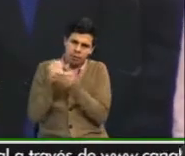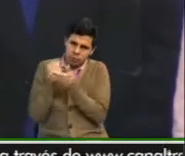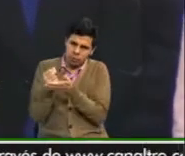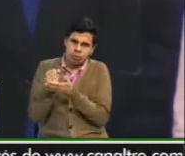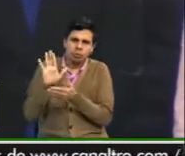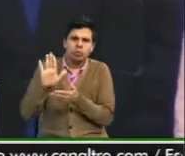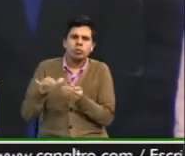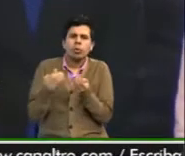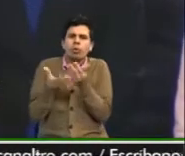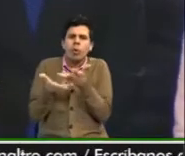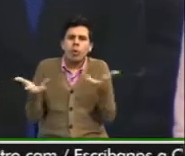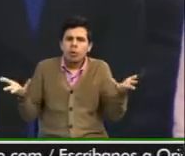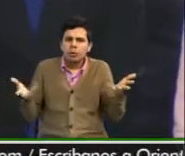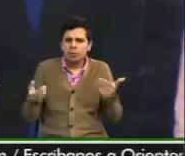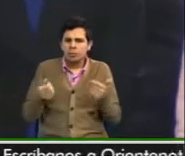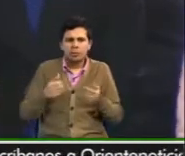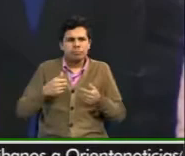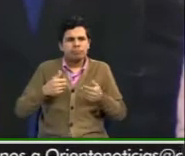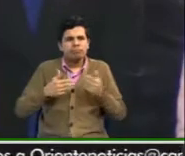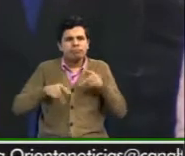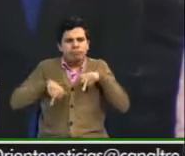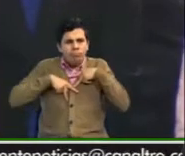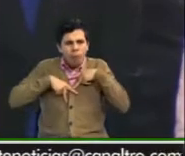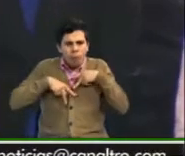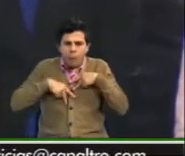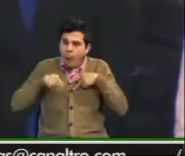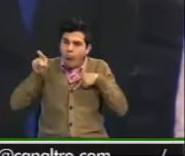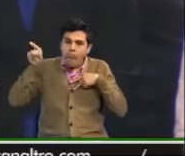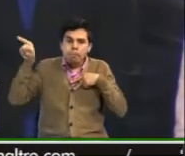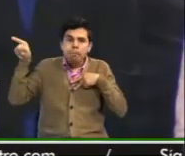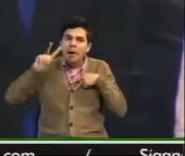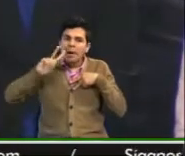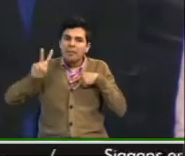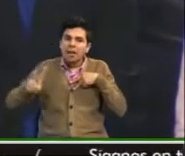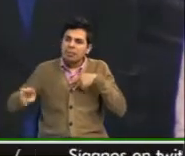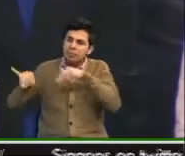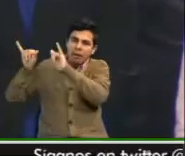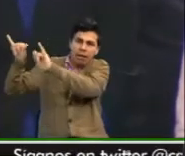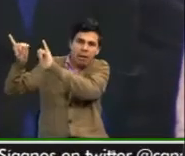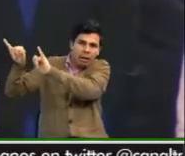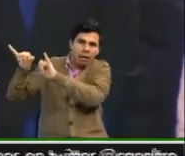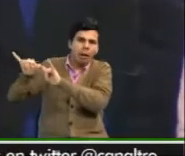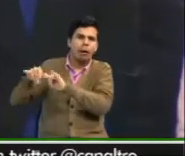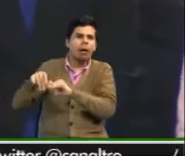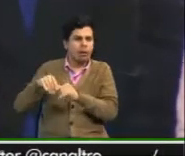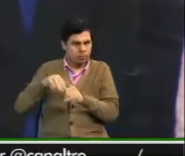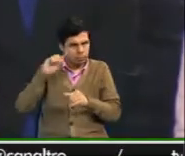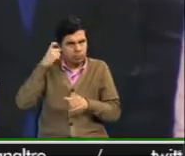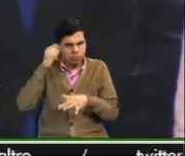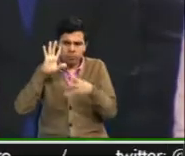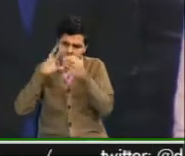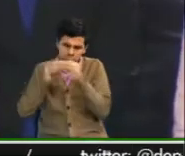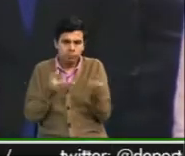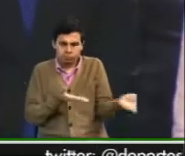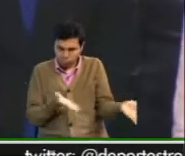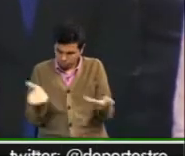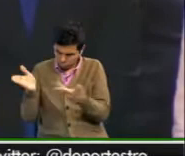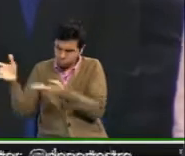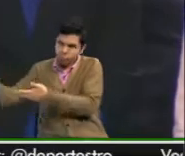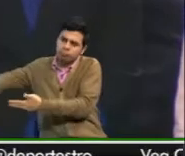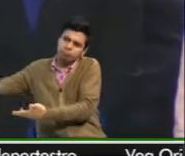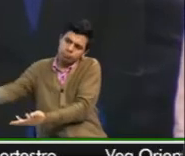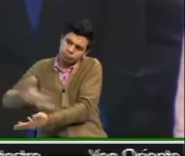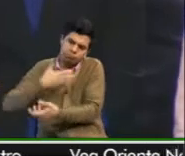de sus pertenencias que quedaron al otro lado de la frontera a venezuela